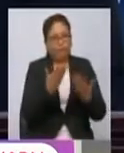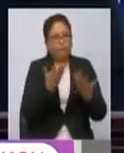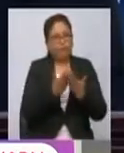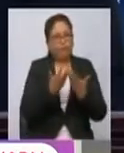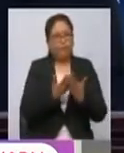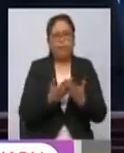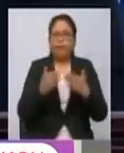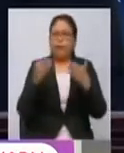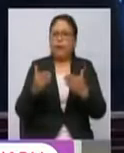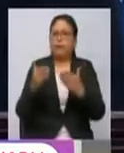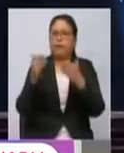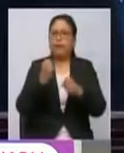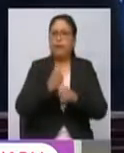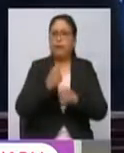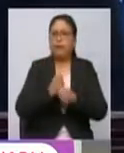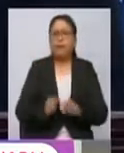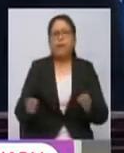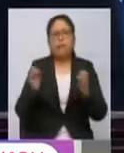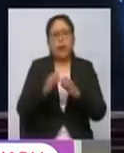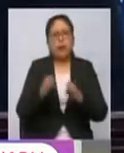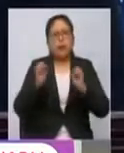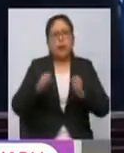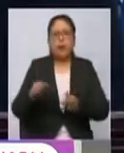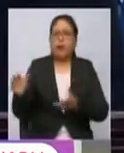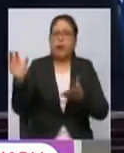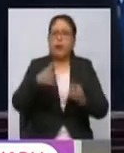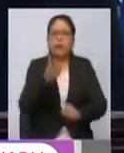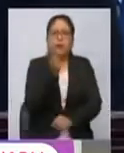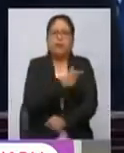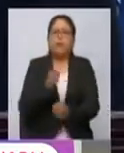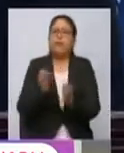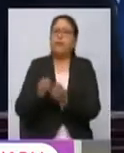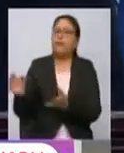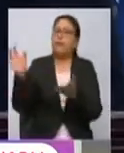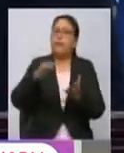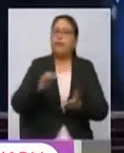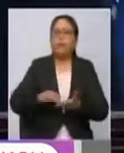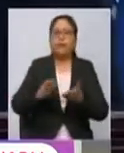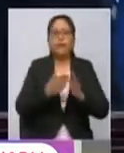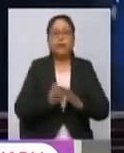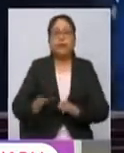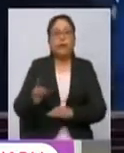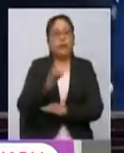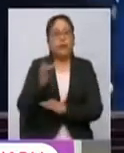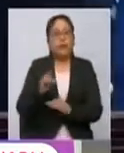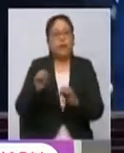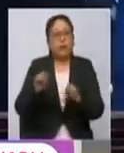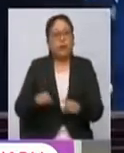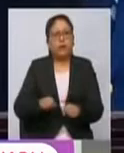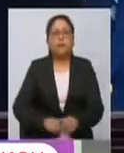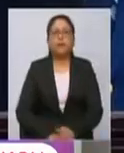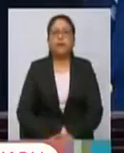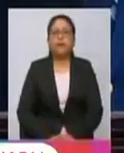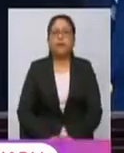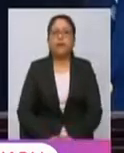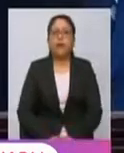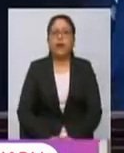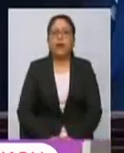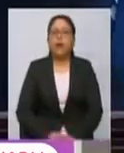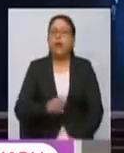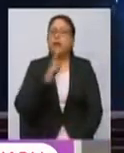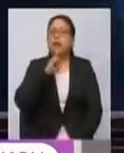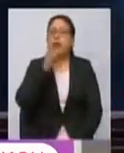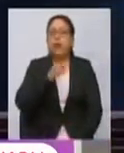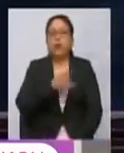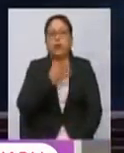seguir trabajando para traer más y más vacunas para el pueblo boliviano. Estamos seguros que